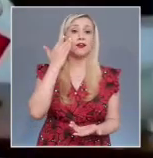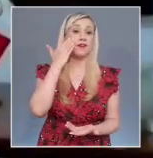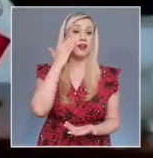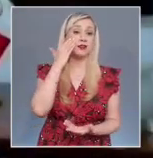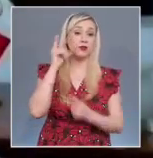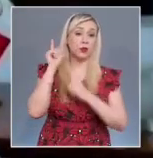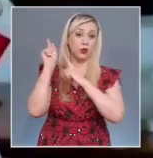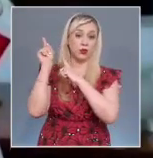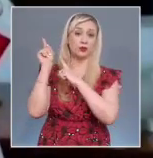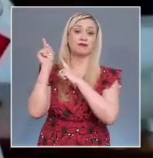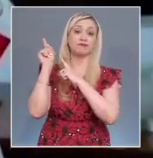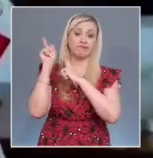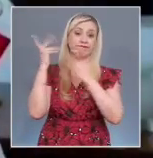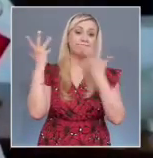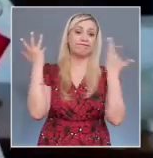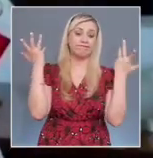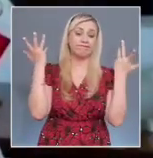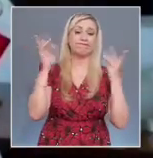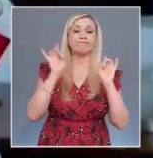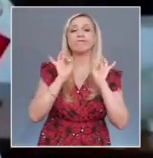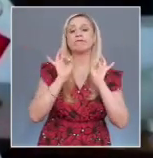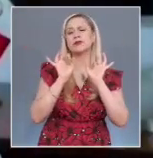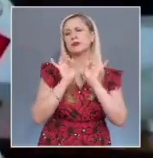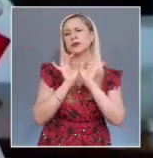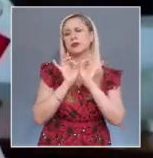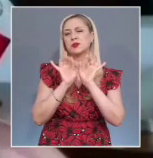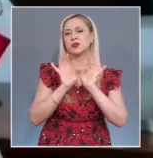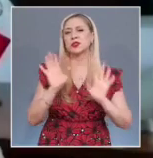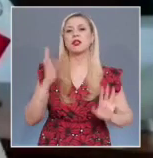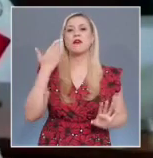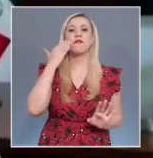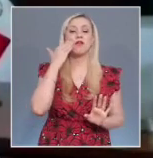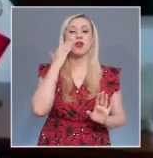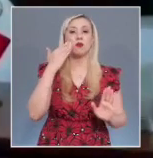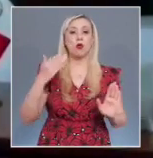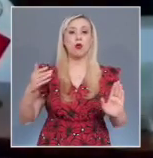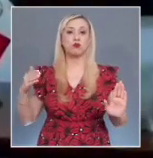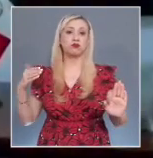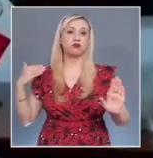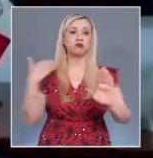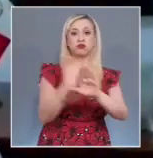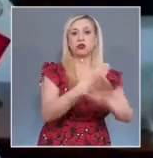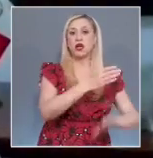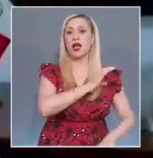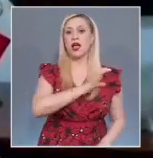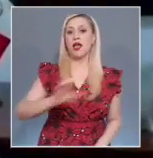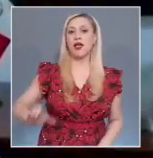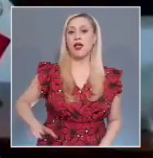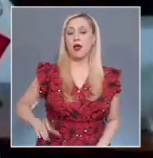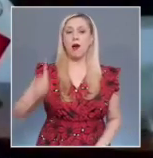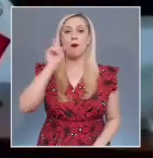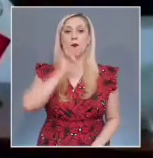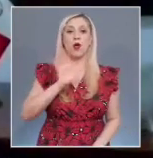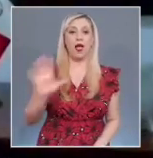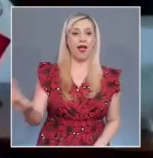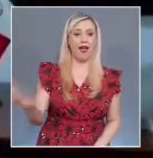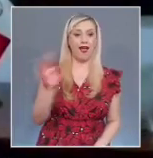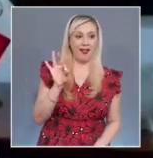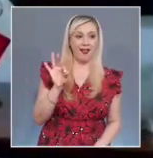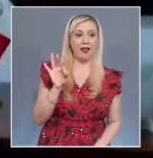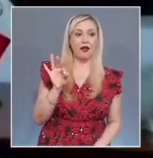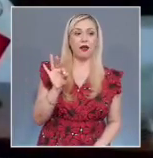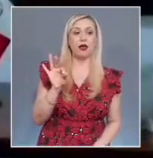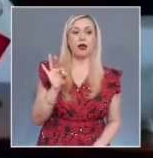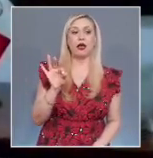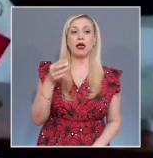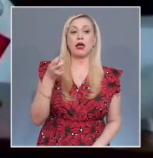denuncian publicaciones en redes con contenido que violentan a candidatas o a mujeres electas, porque en la